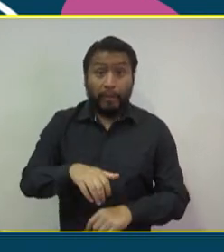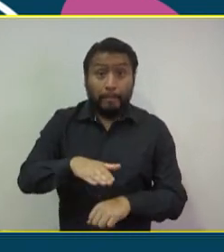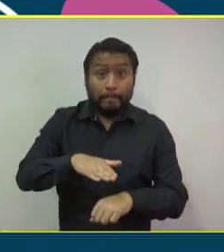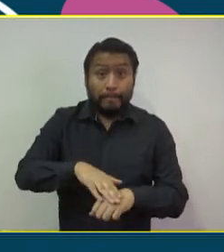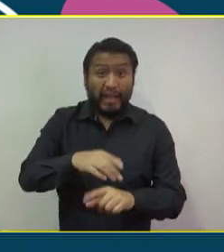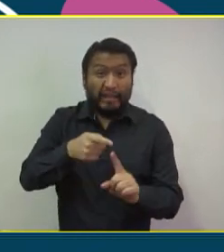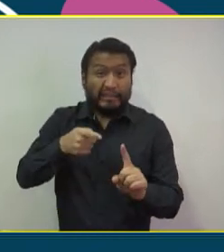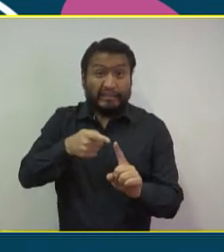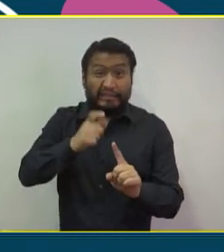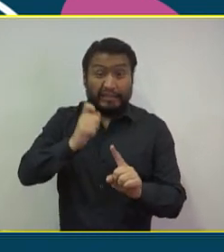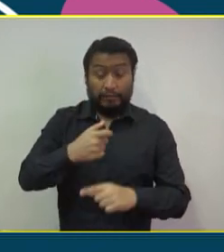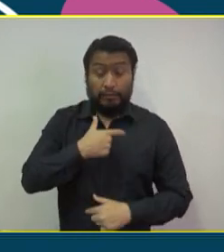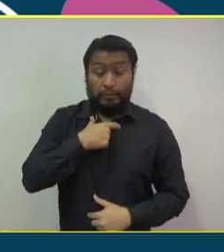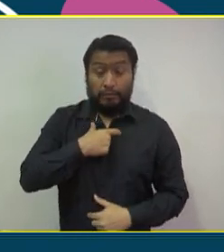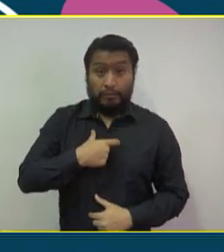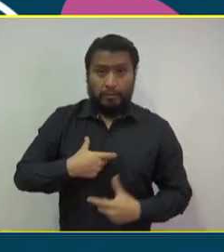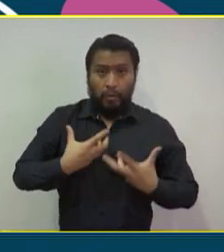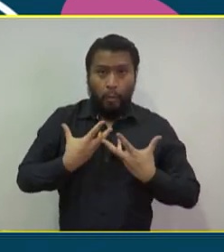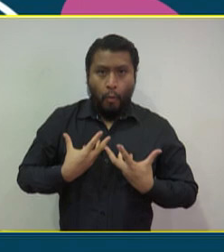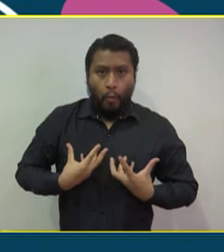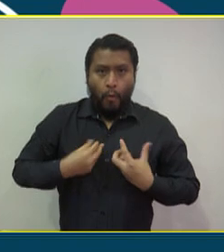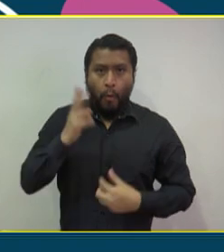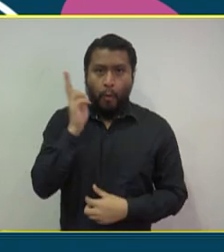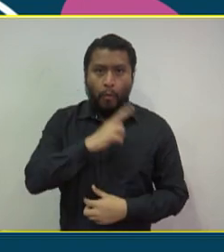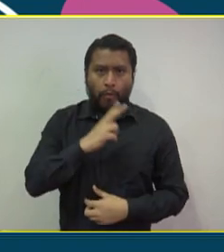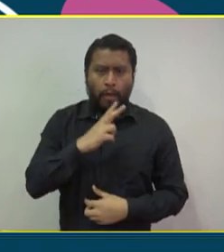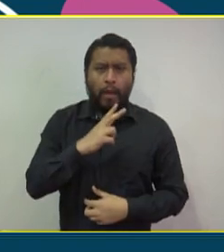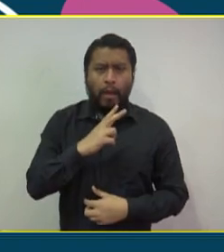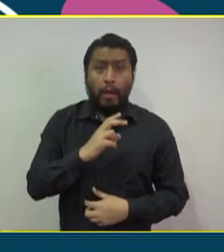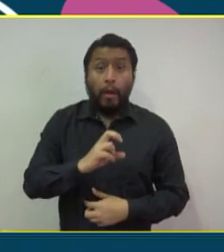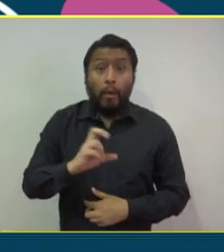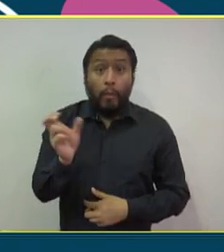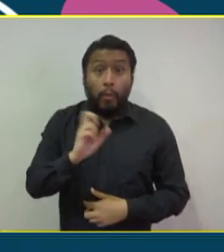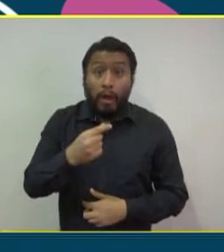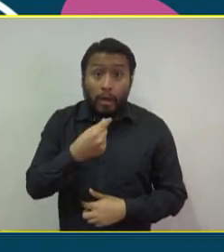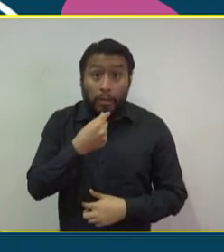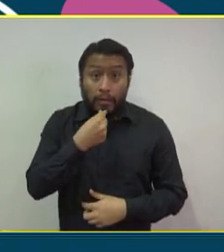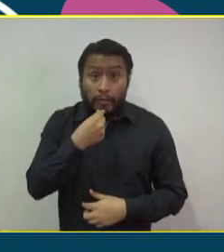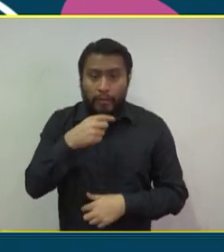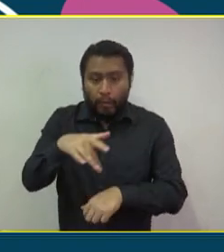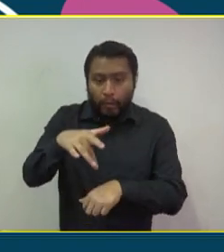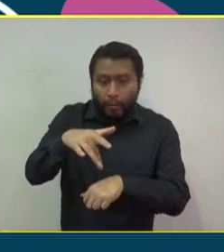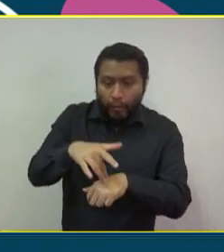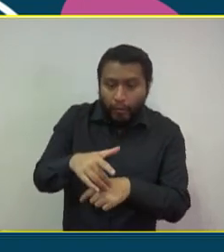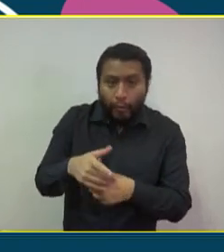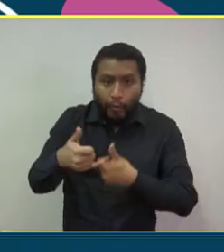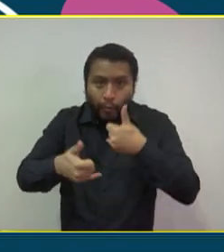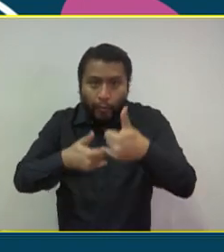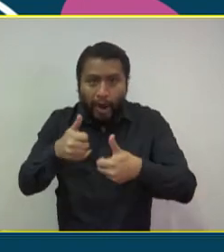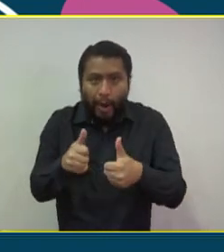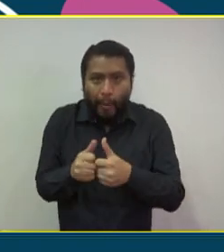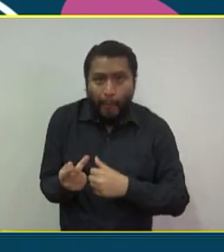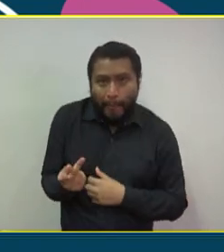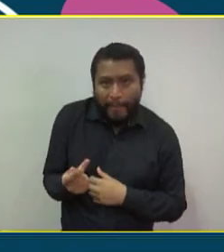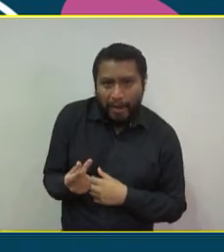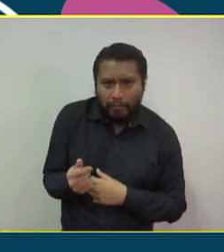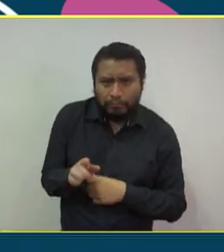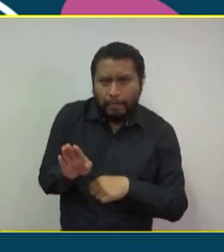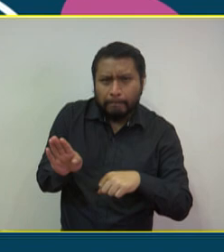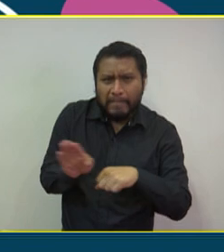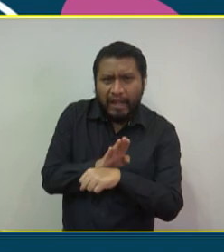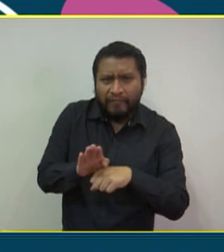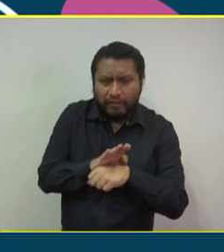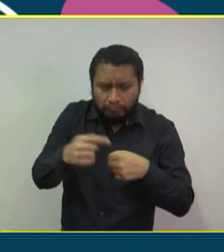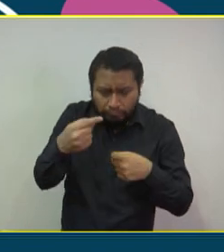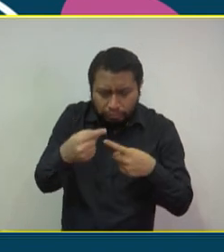en el tracto respiratorio y los beneficios que este recibe al un niño tener contacto con un perrito. Nuestro objetivo general es